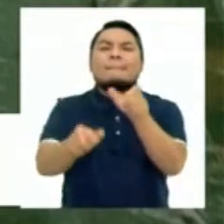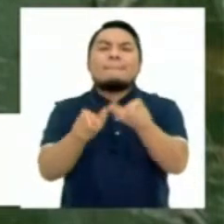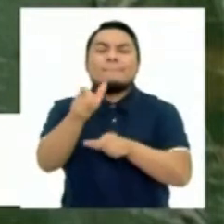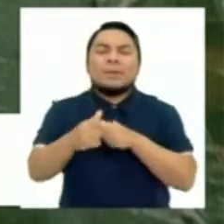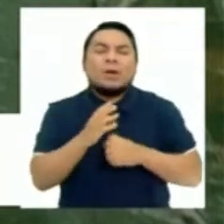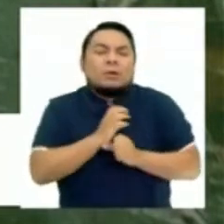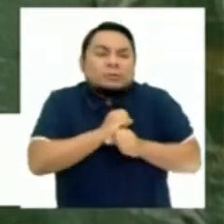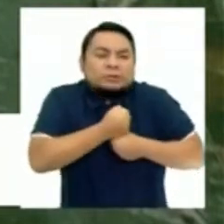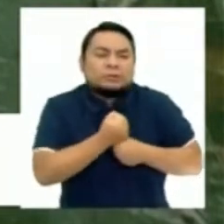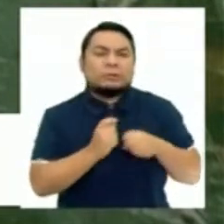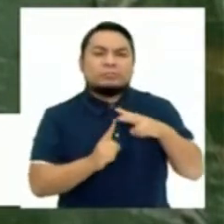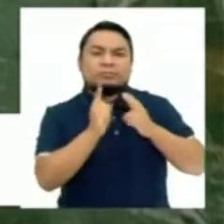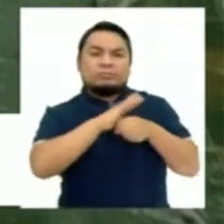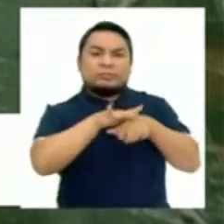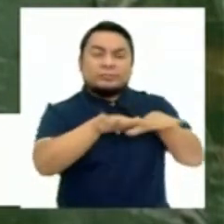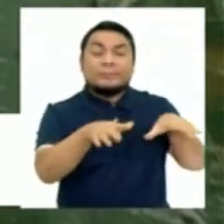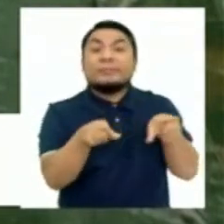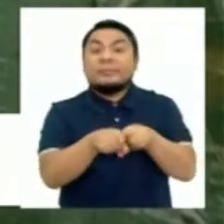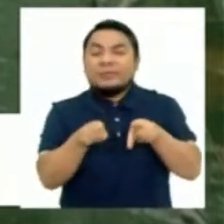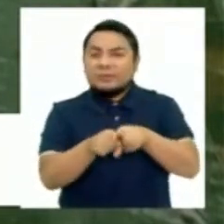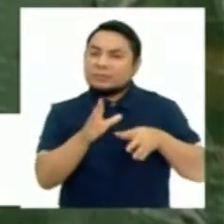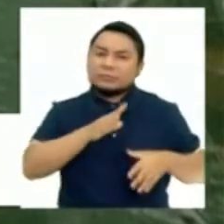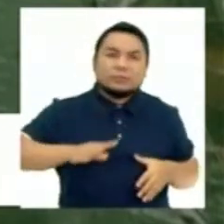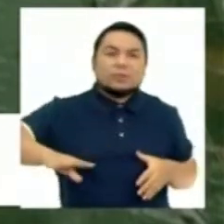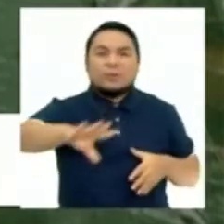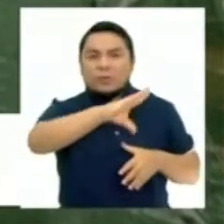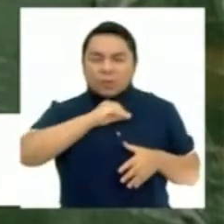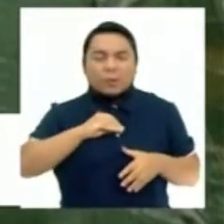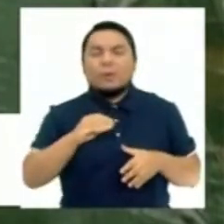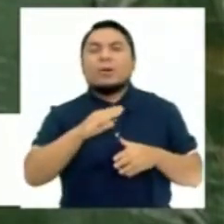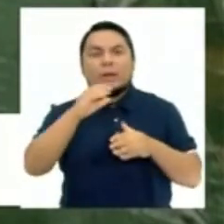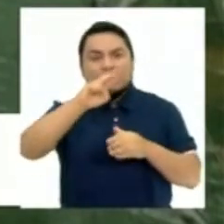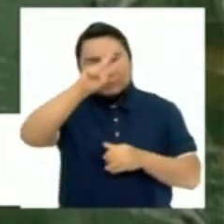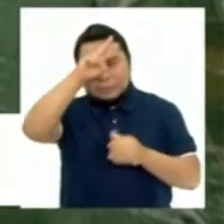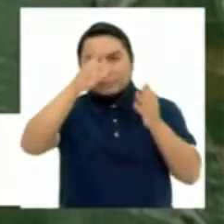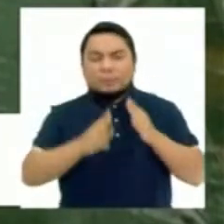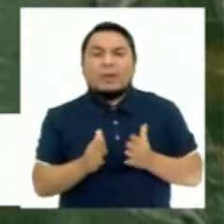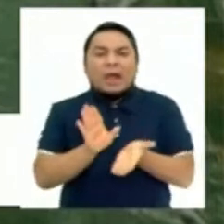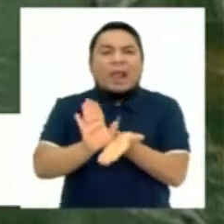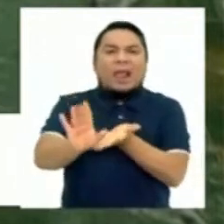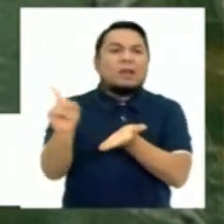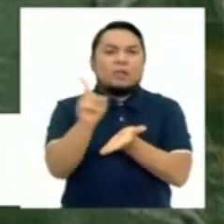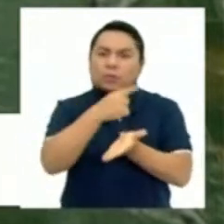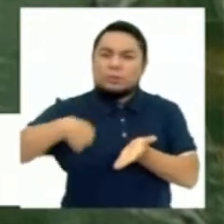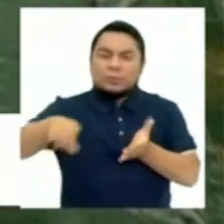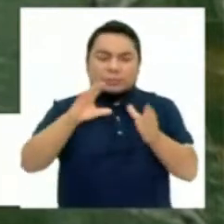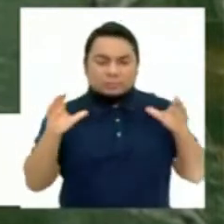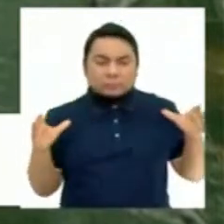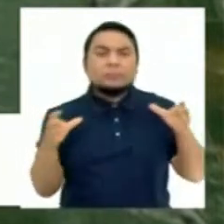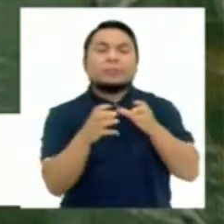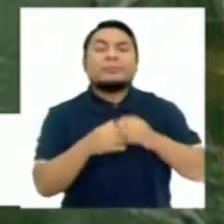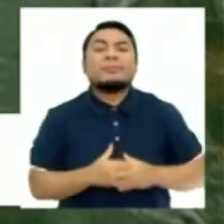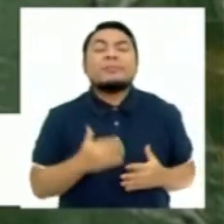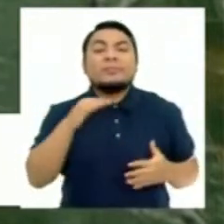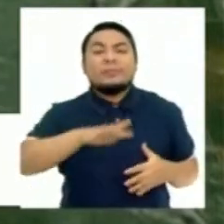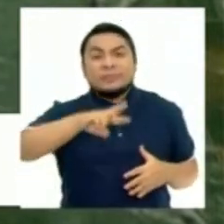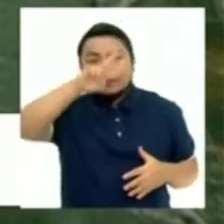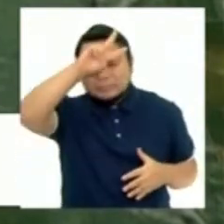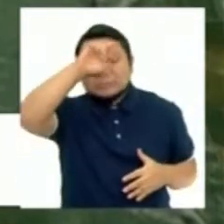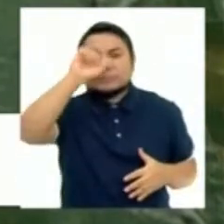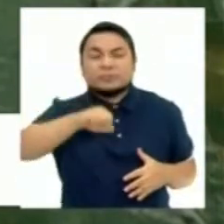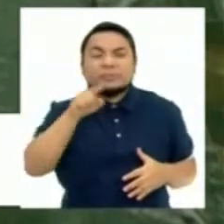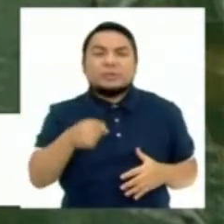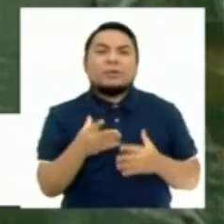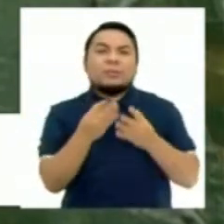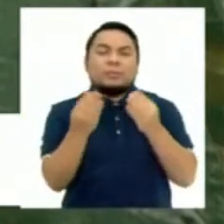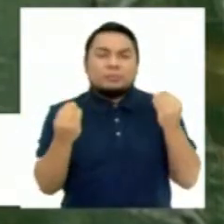pandemia y, por supuesto, con todos los peruanos, sin exclusiones. El Perú es cuna de una de